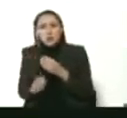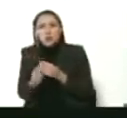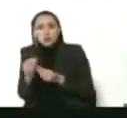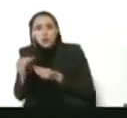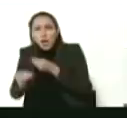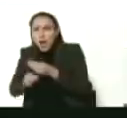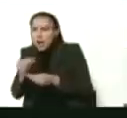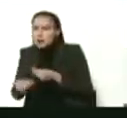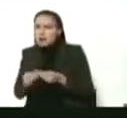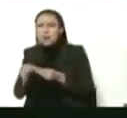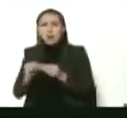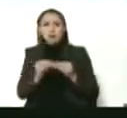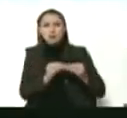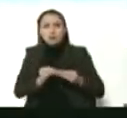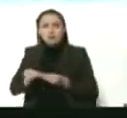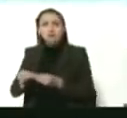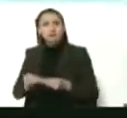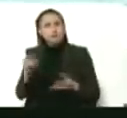verdad.